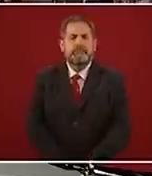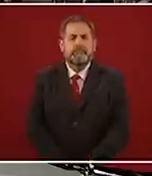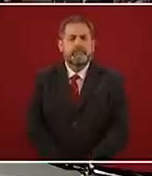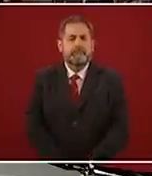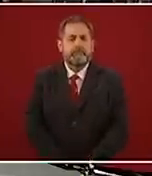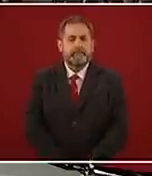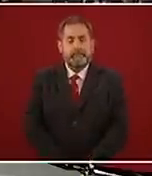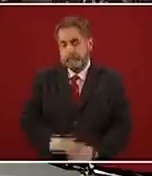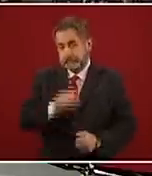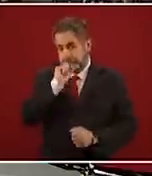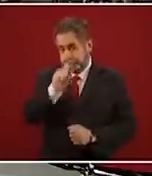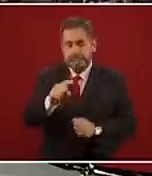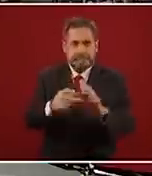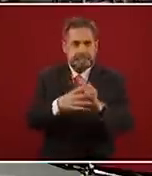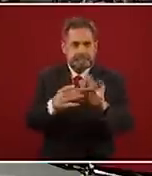También para dar